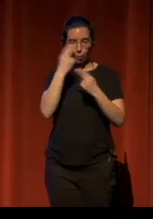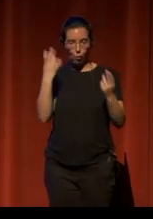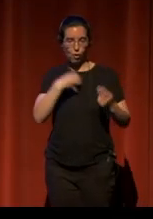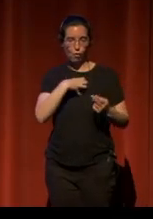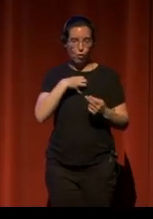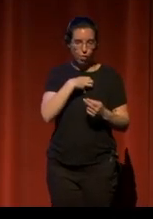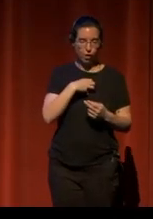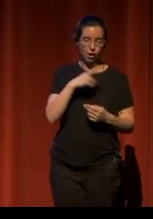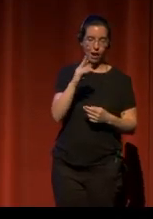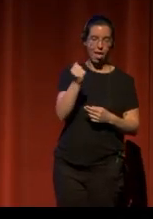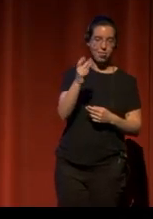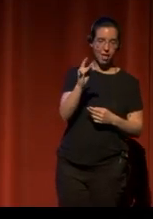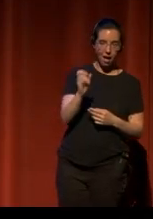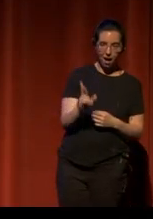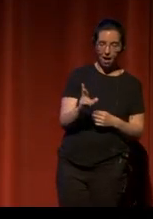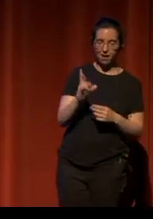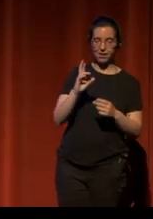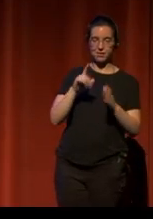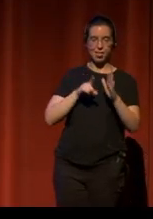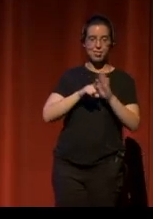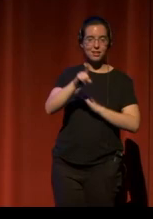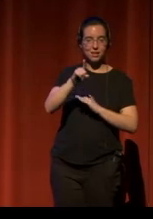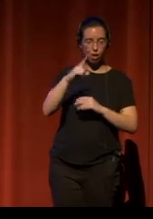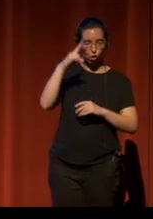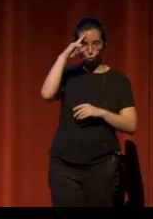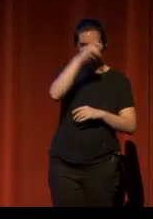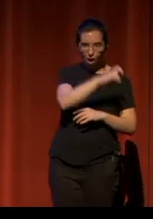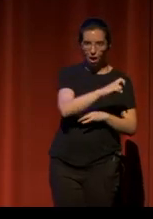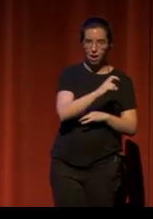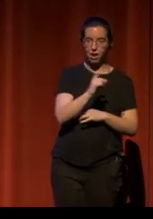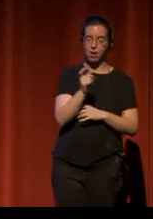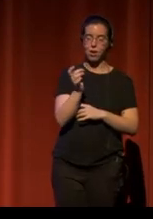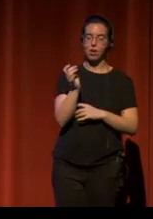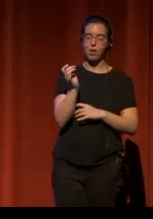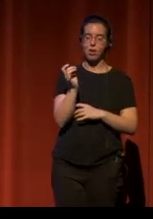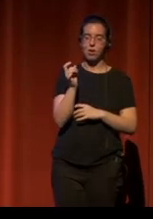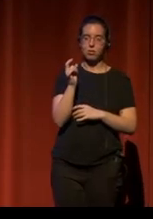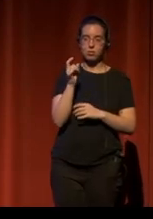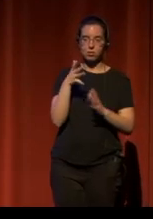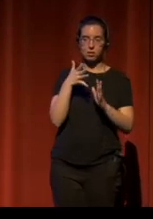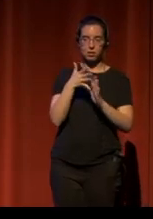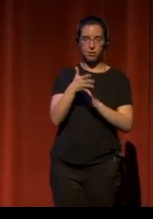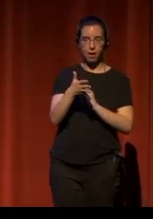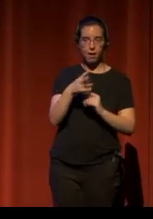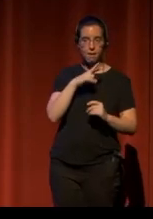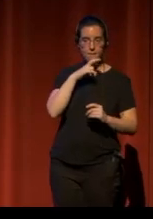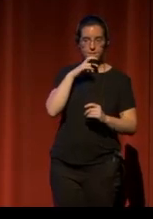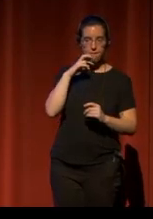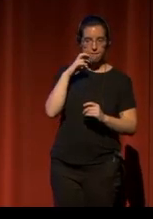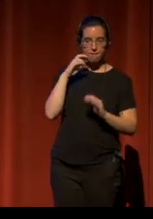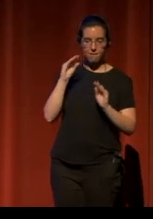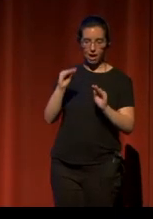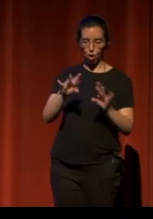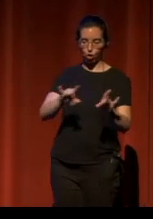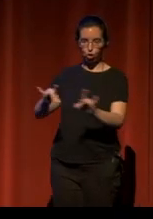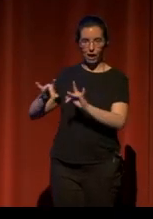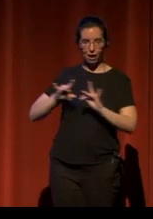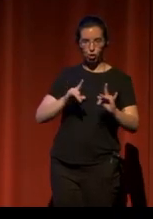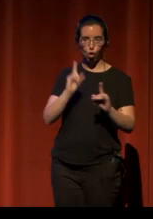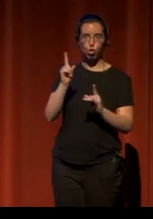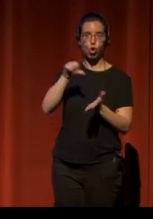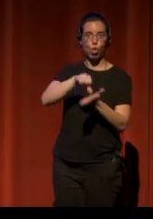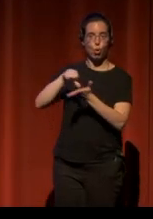red de acciones para el desarrollo rural eh capturando un poco el valor que existe en el territorio no solo las